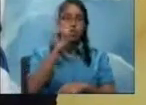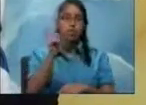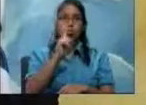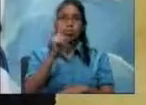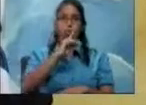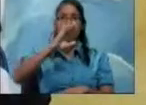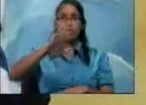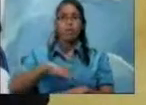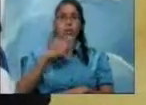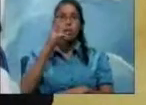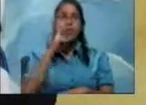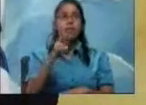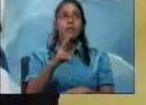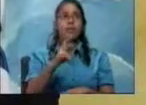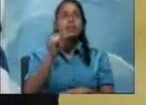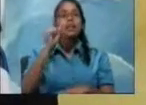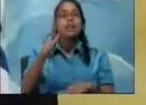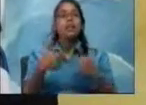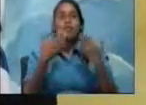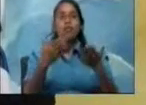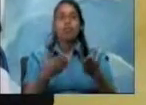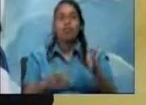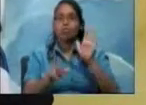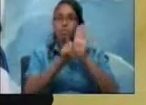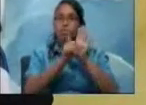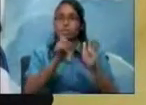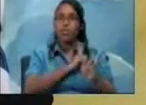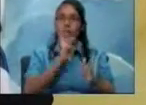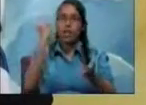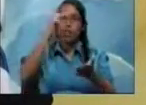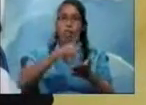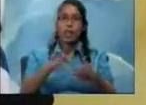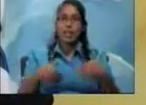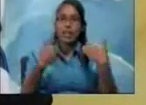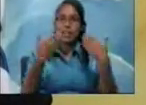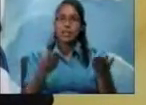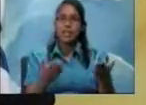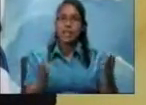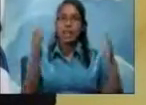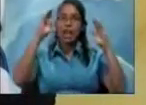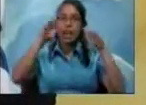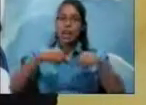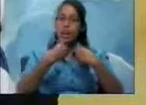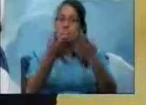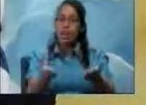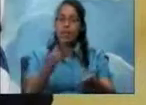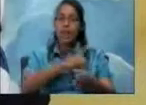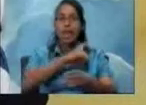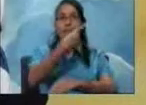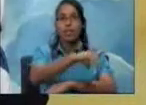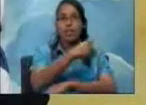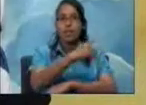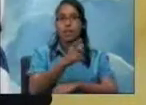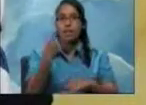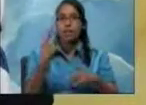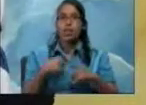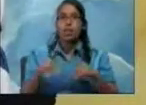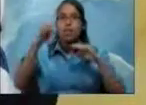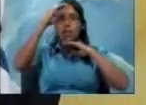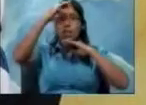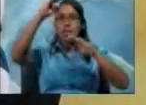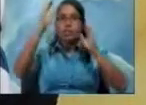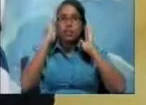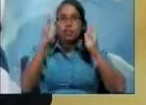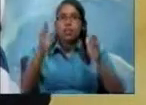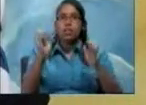pueden ver y él le dio la orden de que fueran a echar la red a la derecha otra cosa que me llama mucho la atención